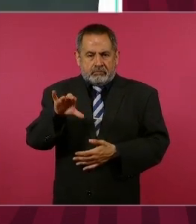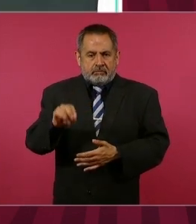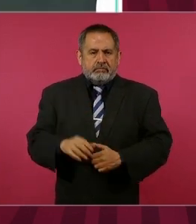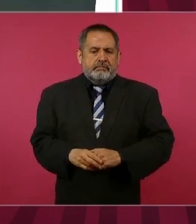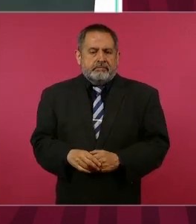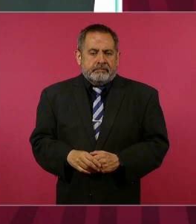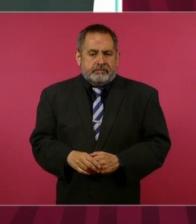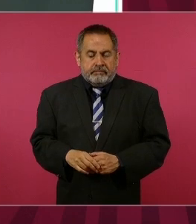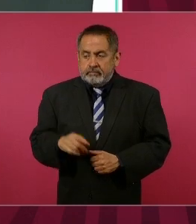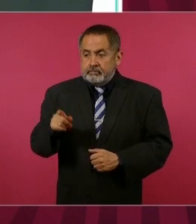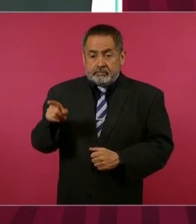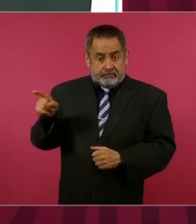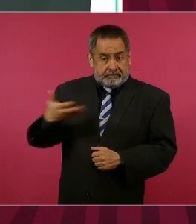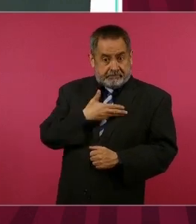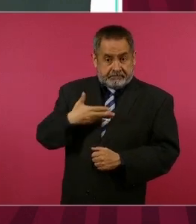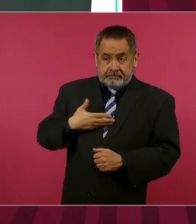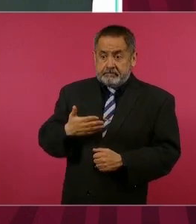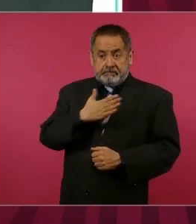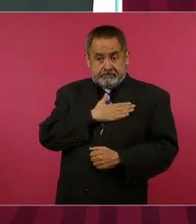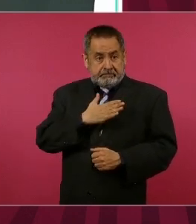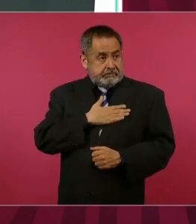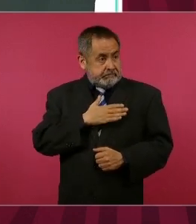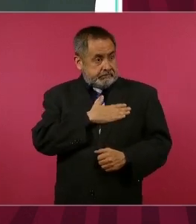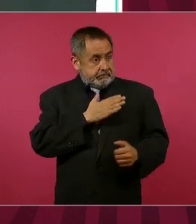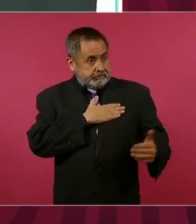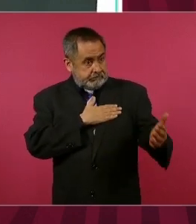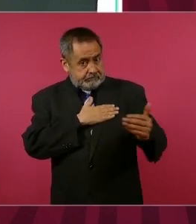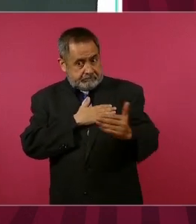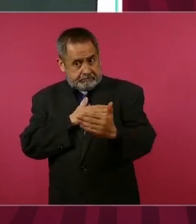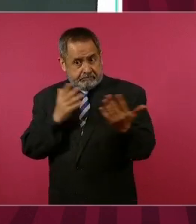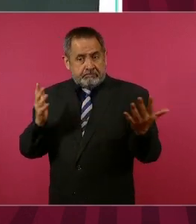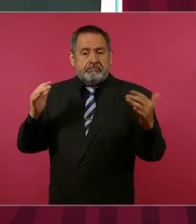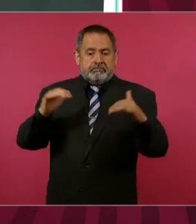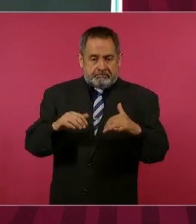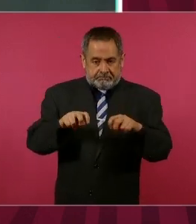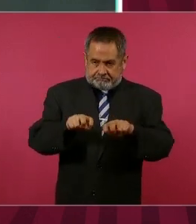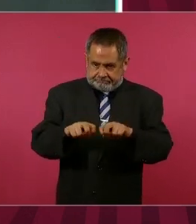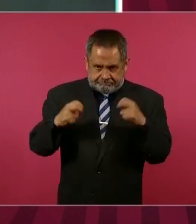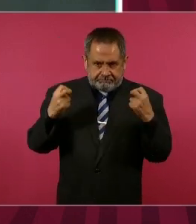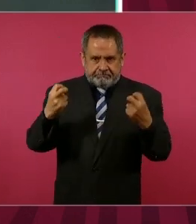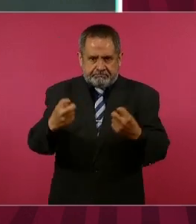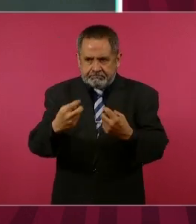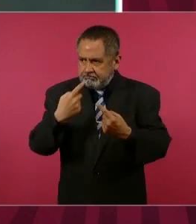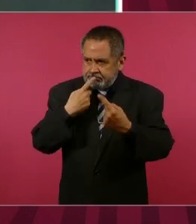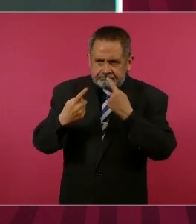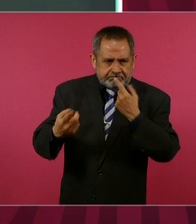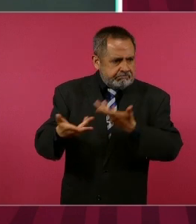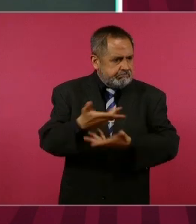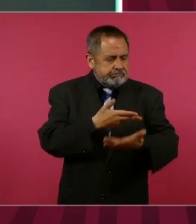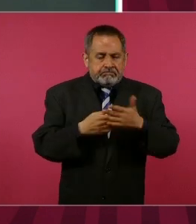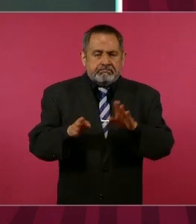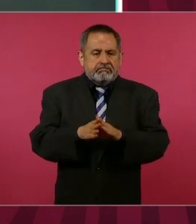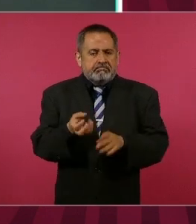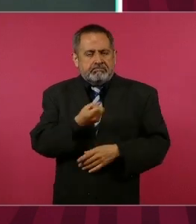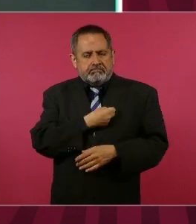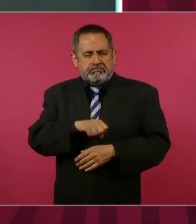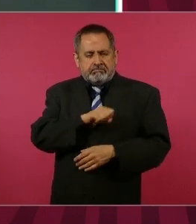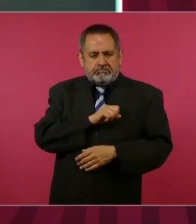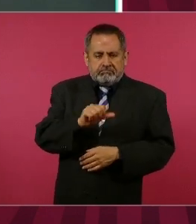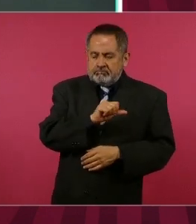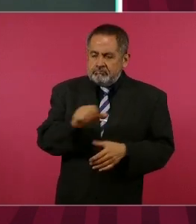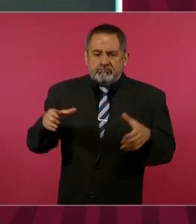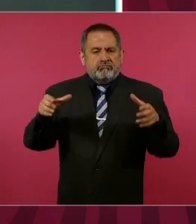y los gobernadores, presidente, para poder diseñar y conformar un sistema de salud integrado